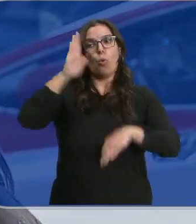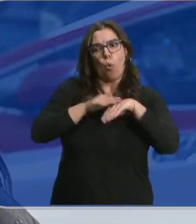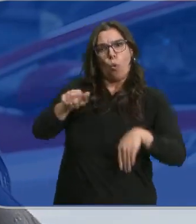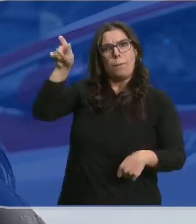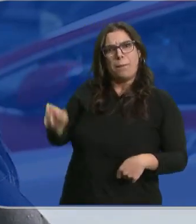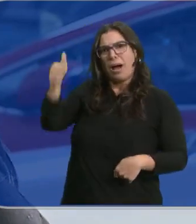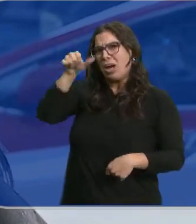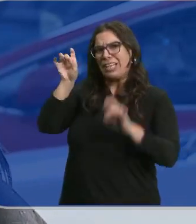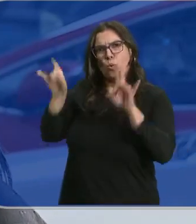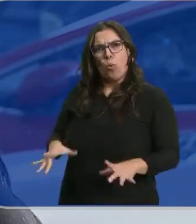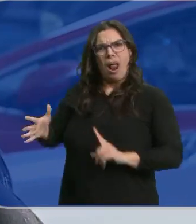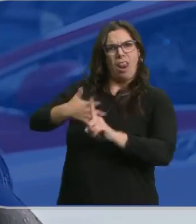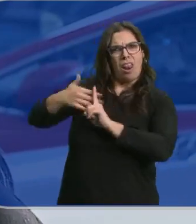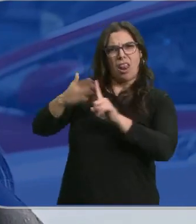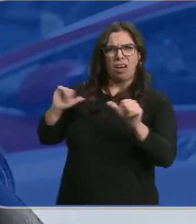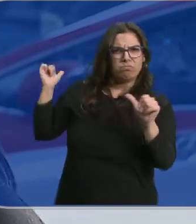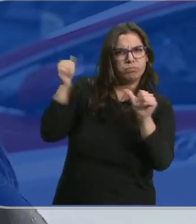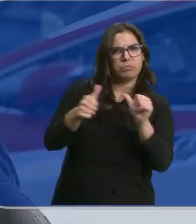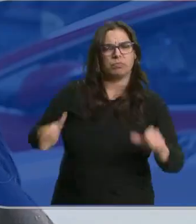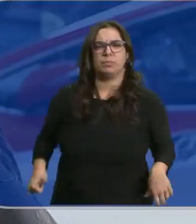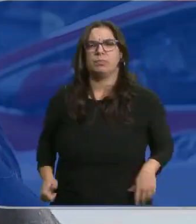culpa de esa muerte.